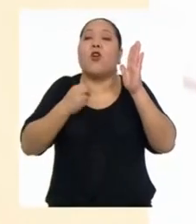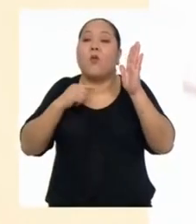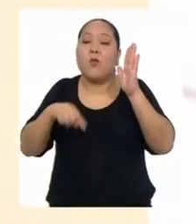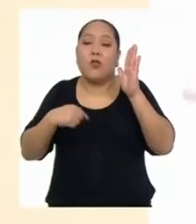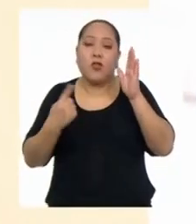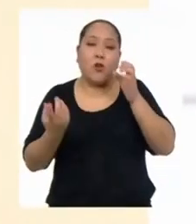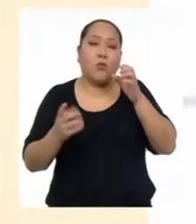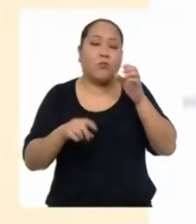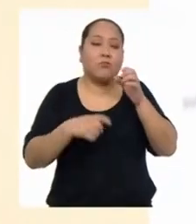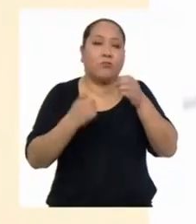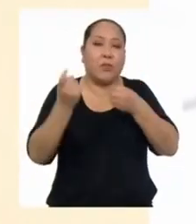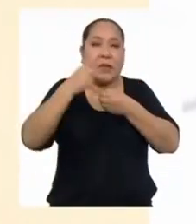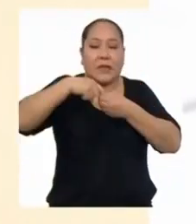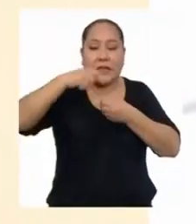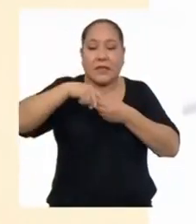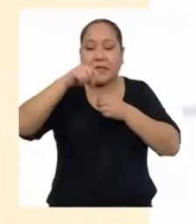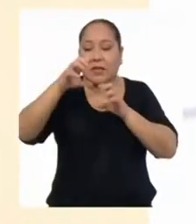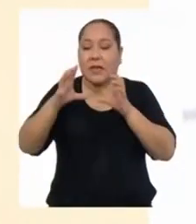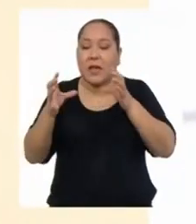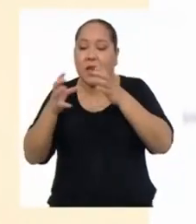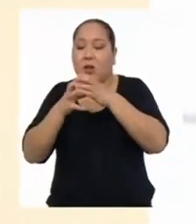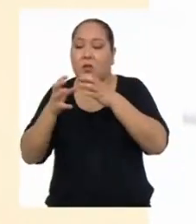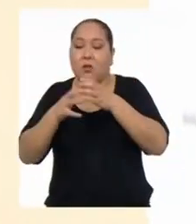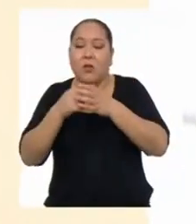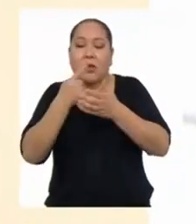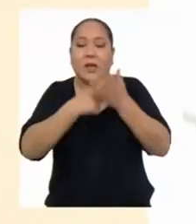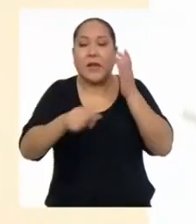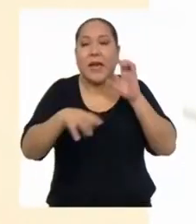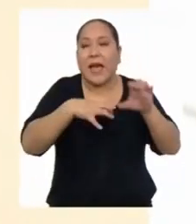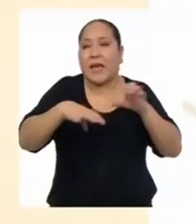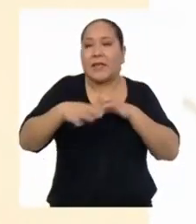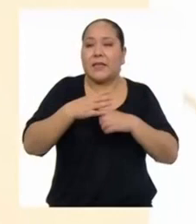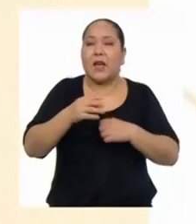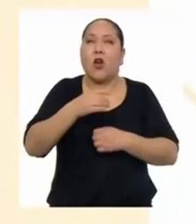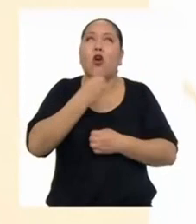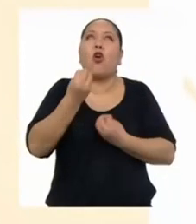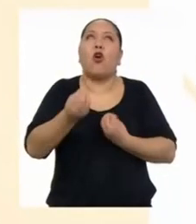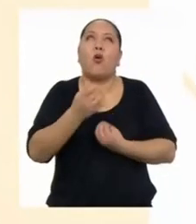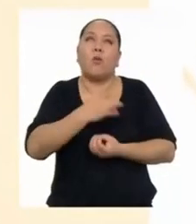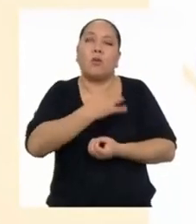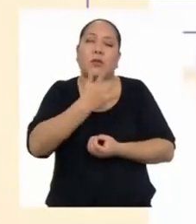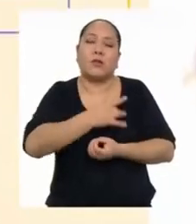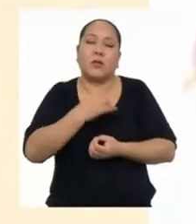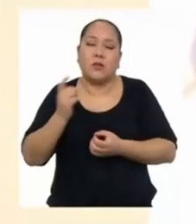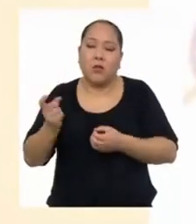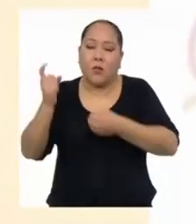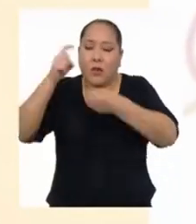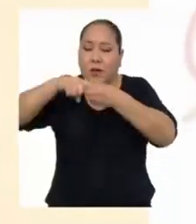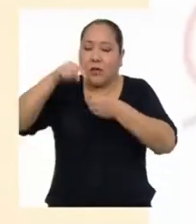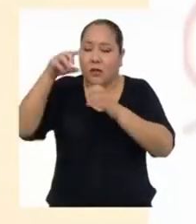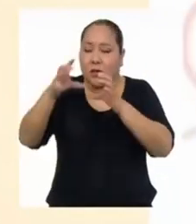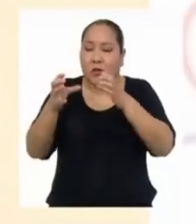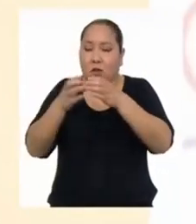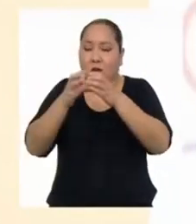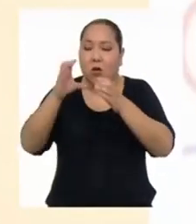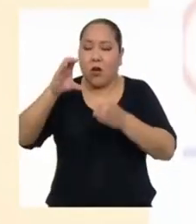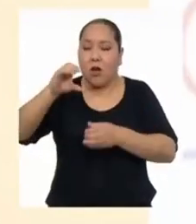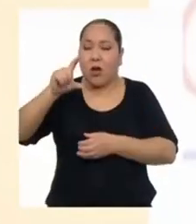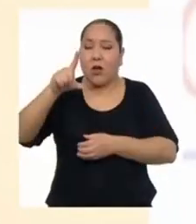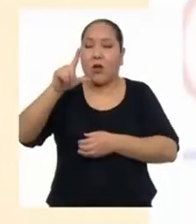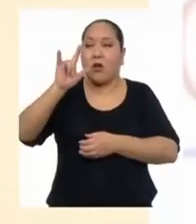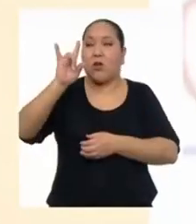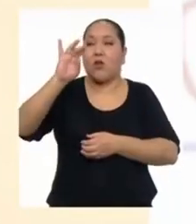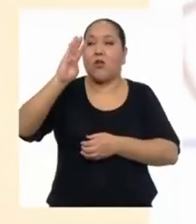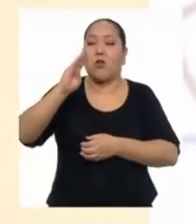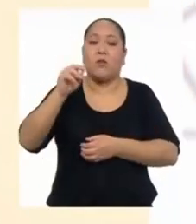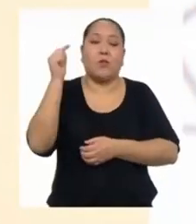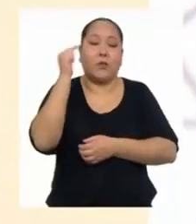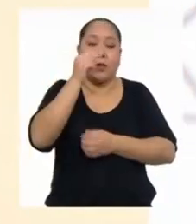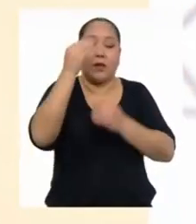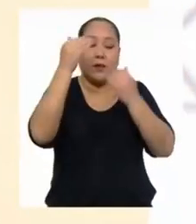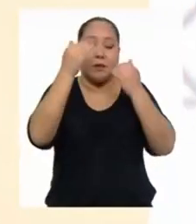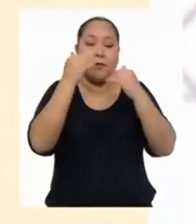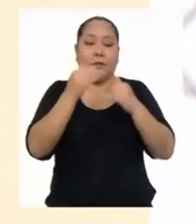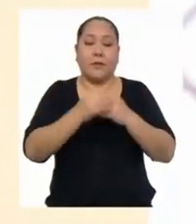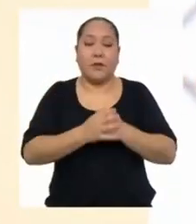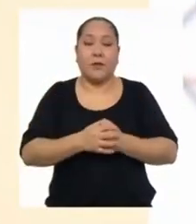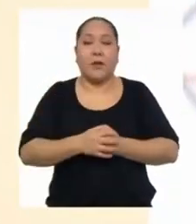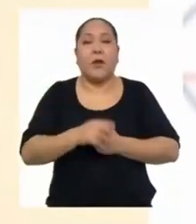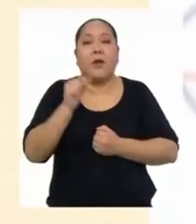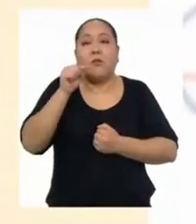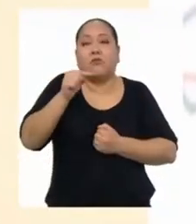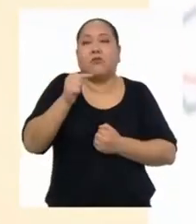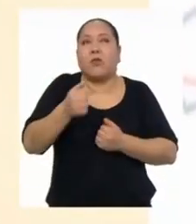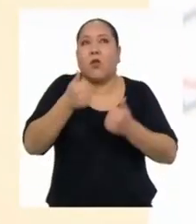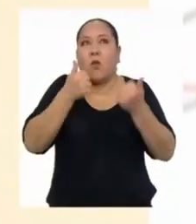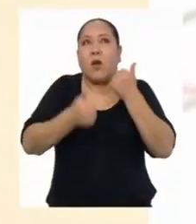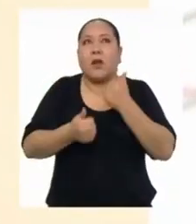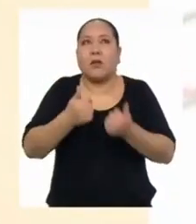del club? ¿Qué hacía? ¿Cómo me sentía en el club? ¿Qué me dices del segundo? Aquí fueron estas. ¿Qué situación me hizo